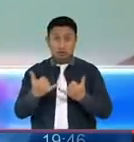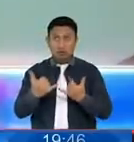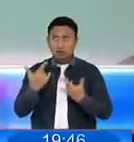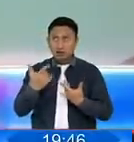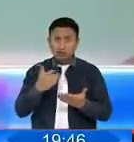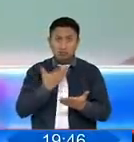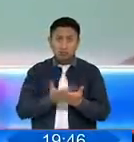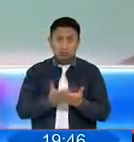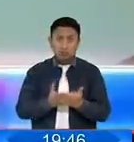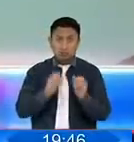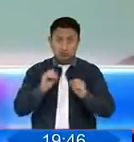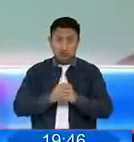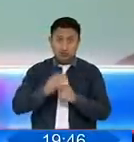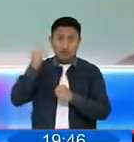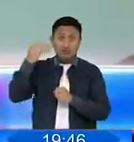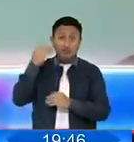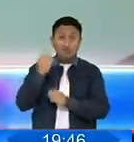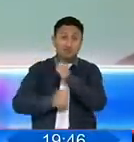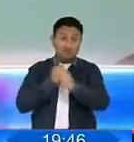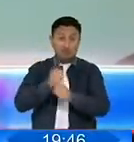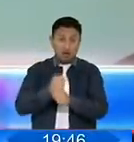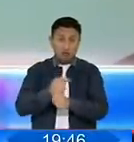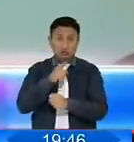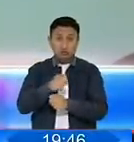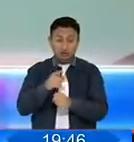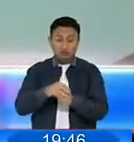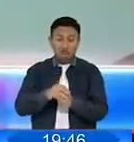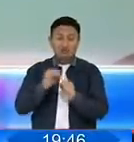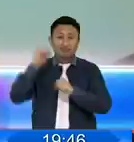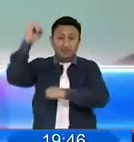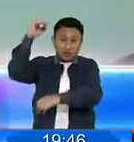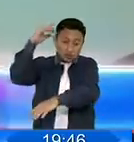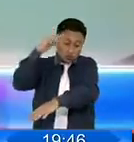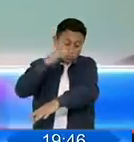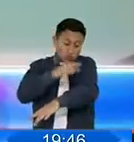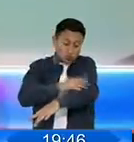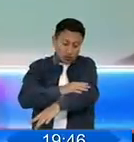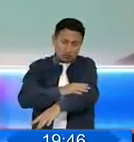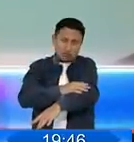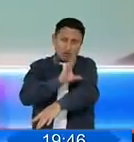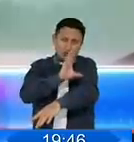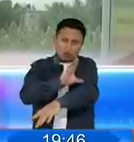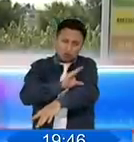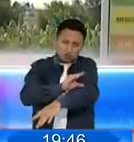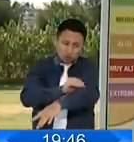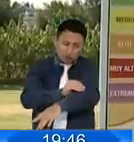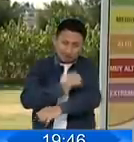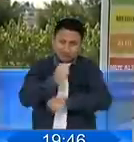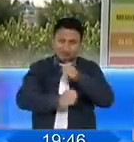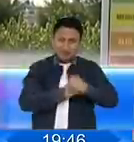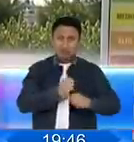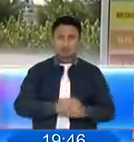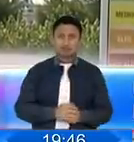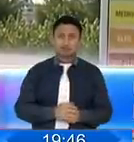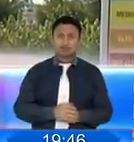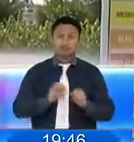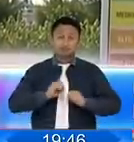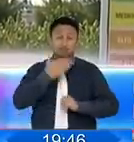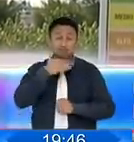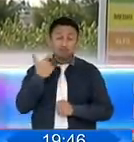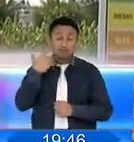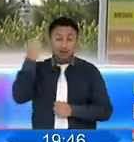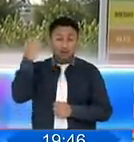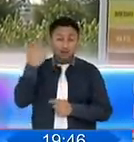el tiempo porque usted va acumulando esa radiación y va haciendo daño. Una controlada exposición al sol es buena para la